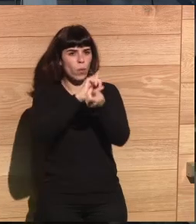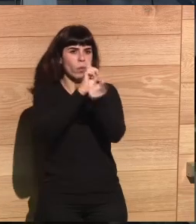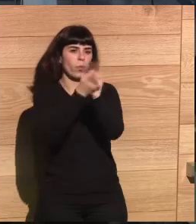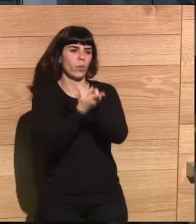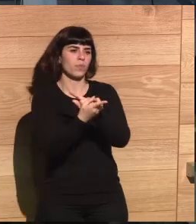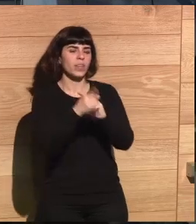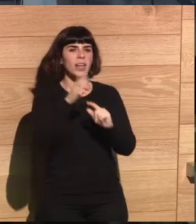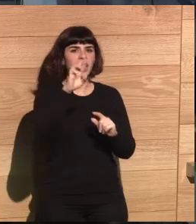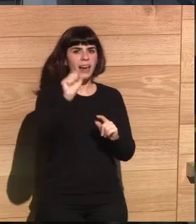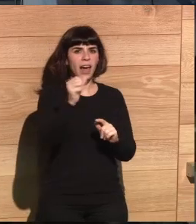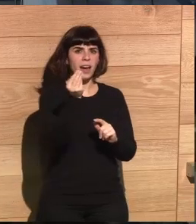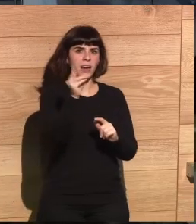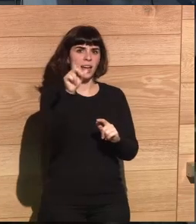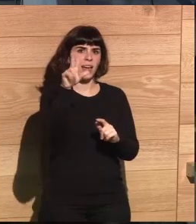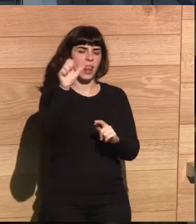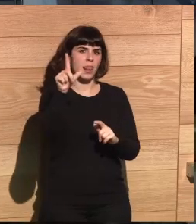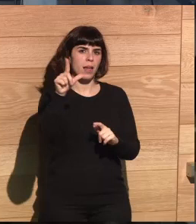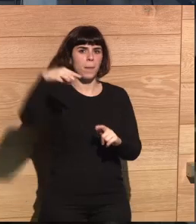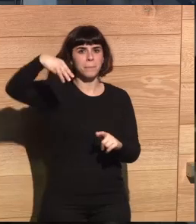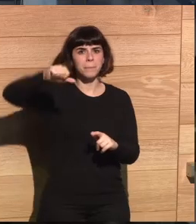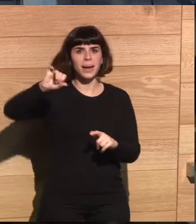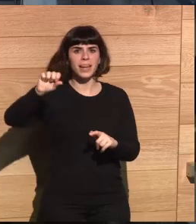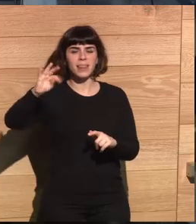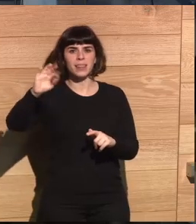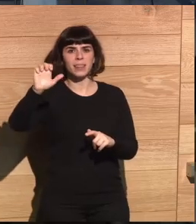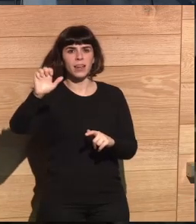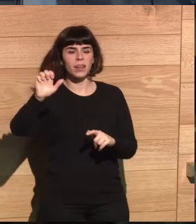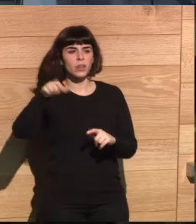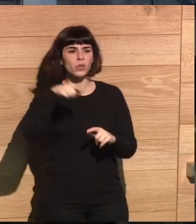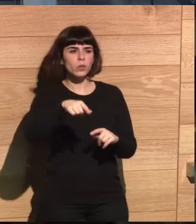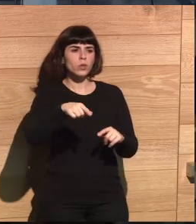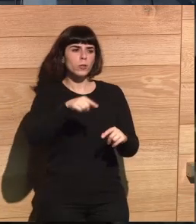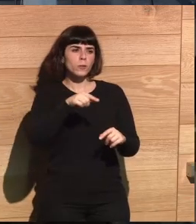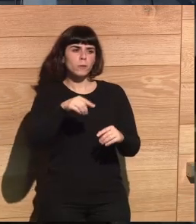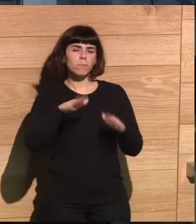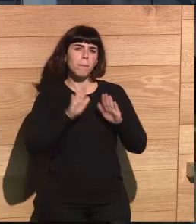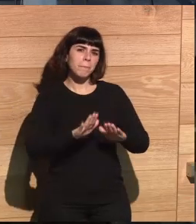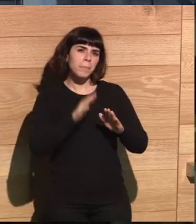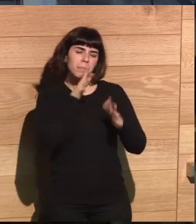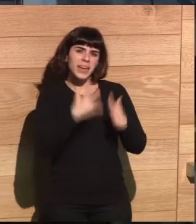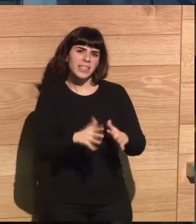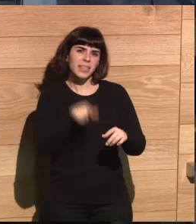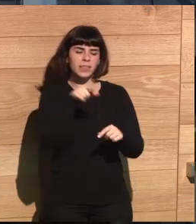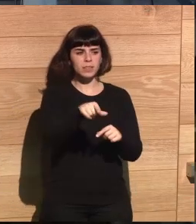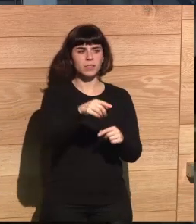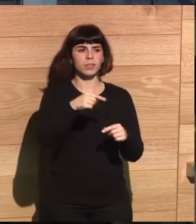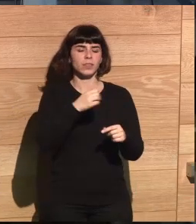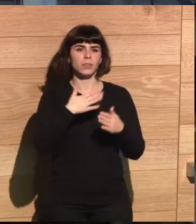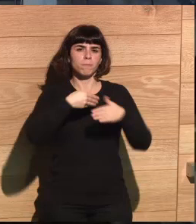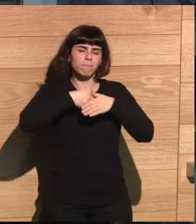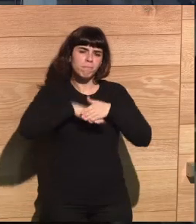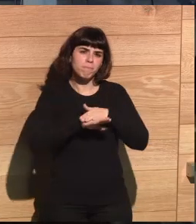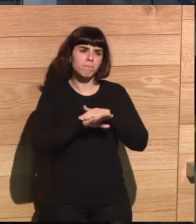Raquel, Maite está tan presente en ti que incluso se ha colado en tu última novela. Lo has descubierto hoy mismo, esto